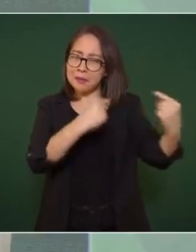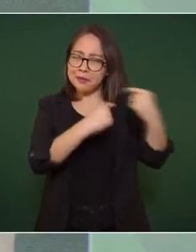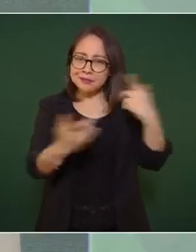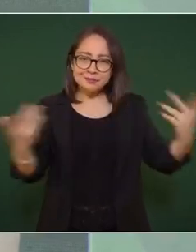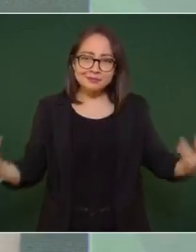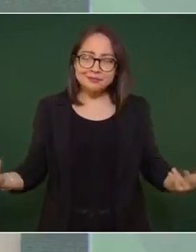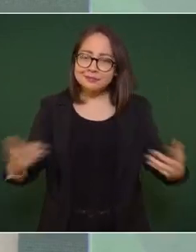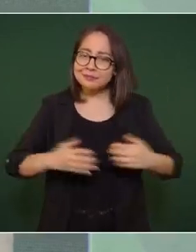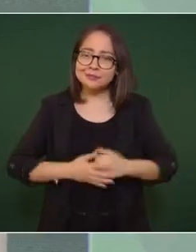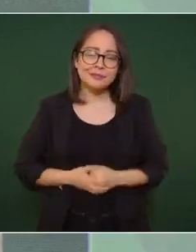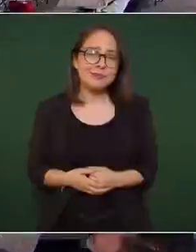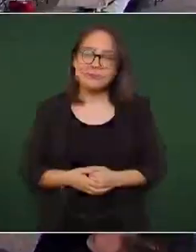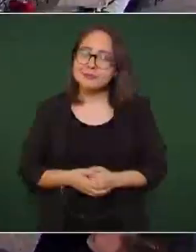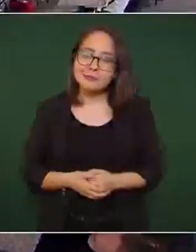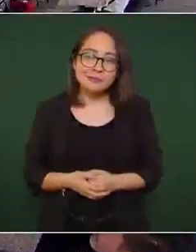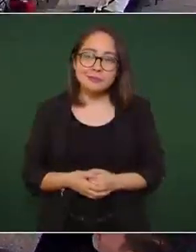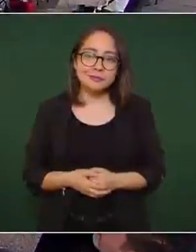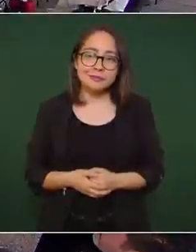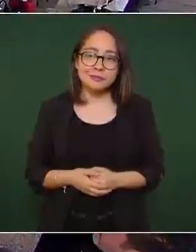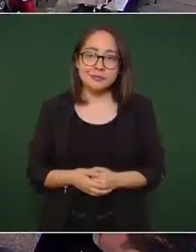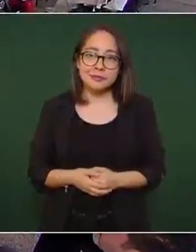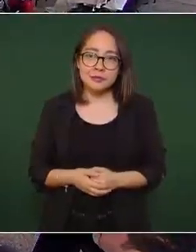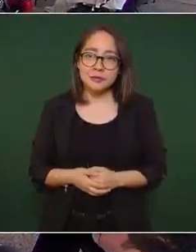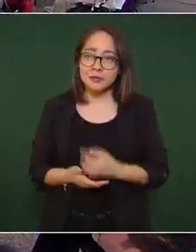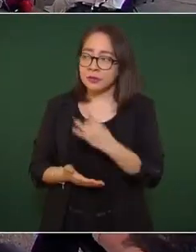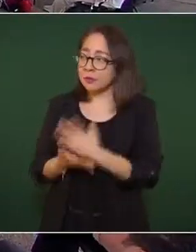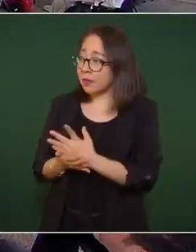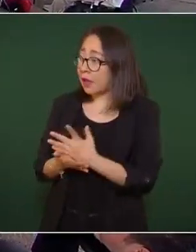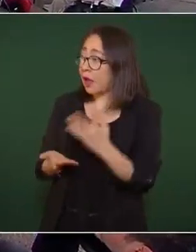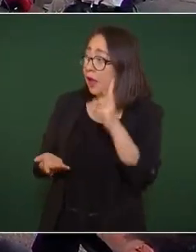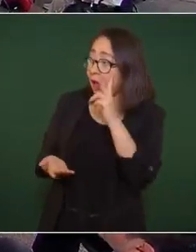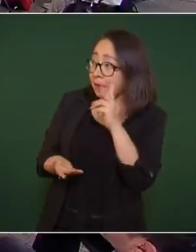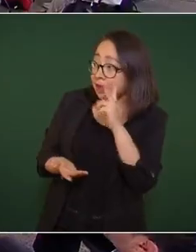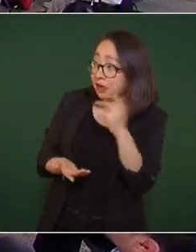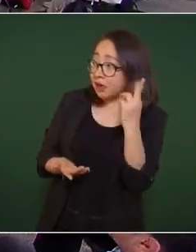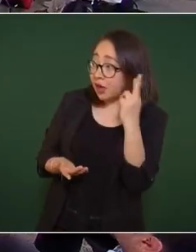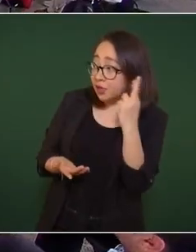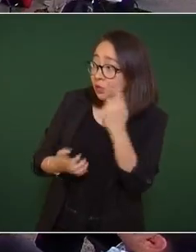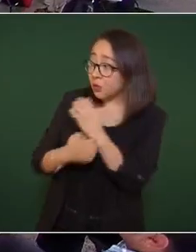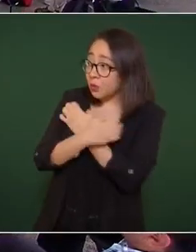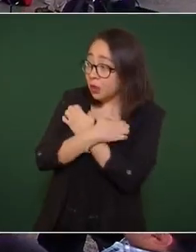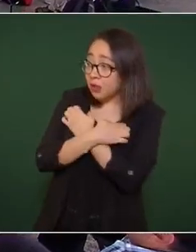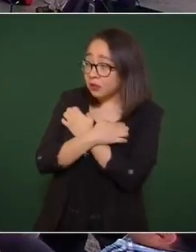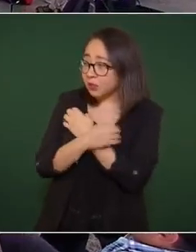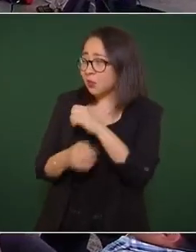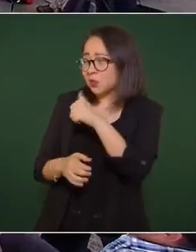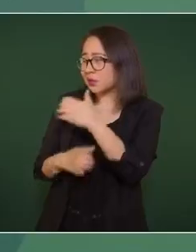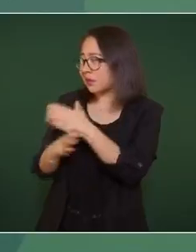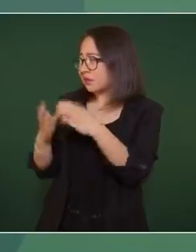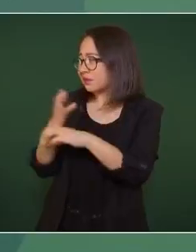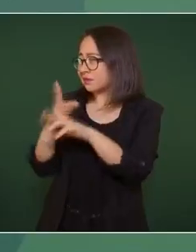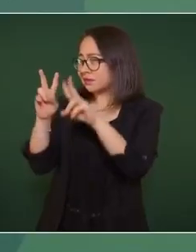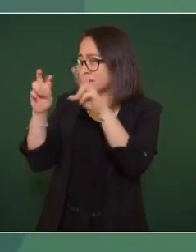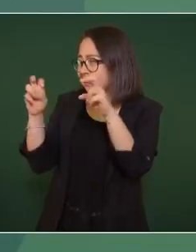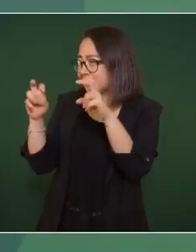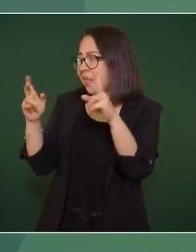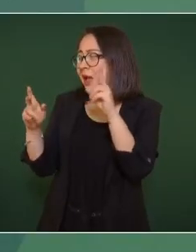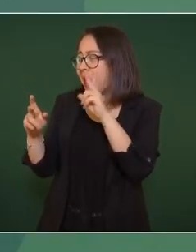pues solamente a Radio Educación, ¿no?, para escuchar otra cosa. Pero